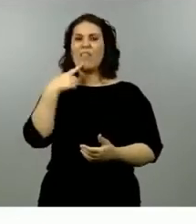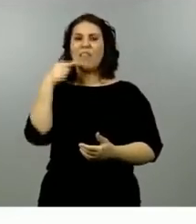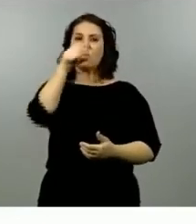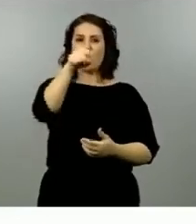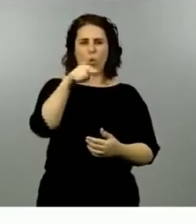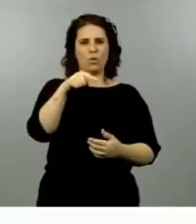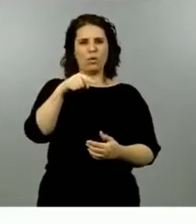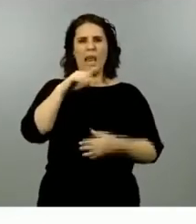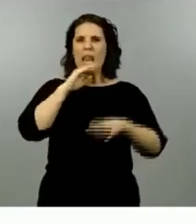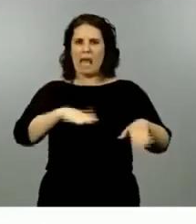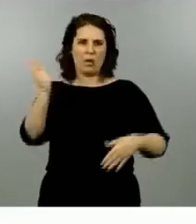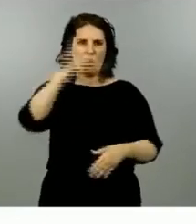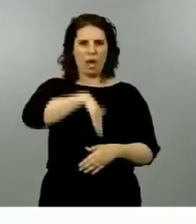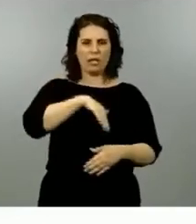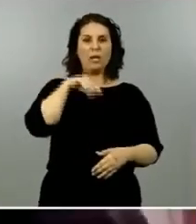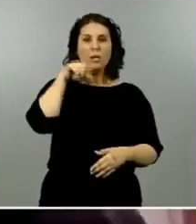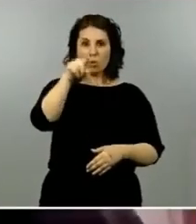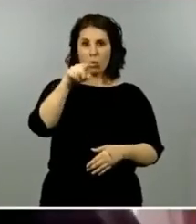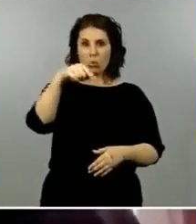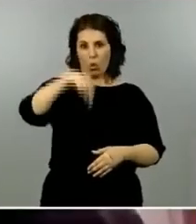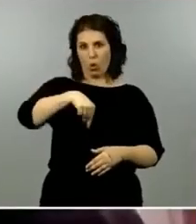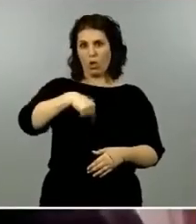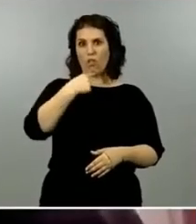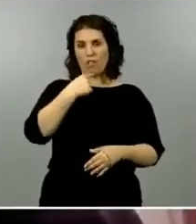diría usted lo mismo de la presidenta de la Comunidad de Madrid